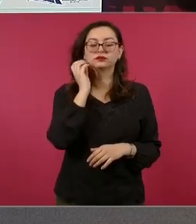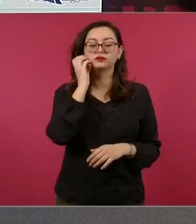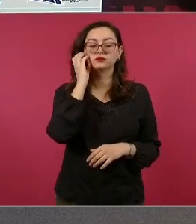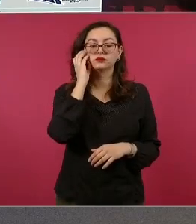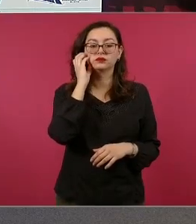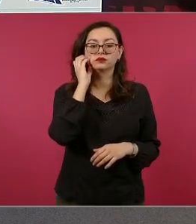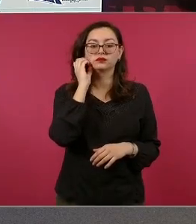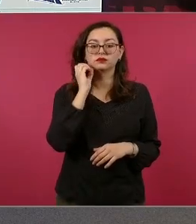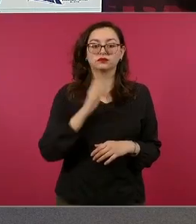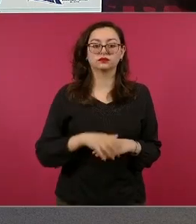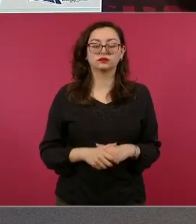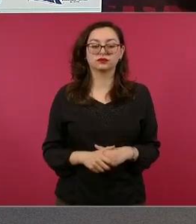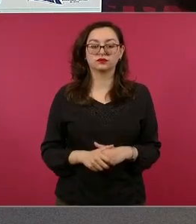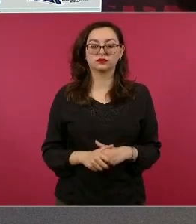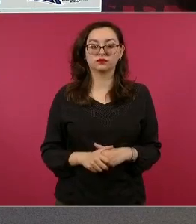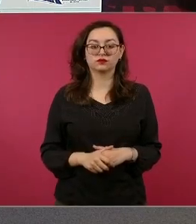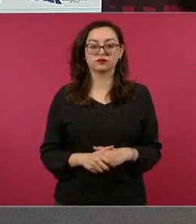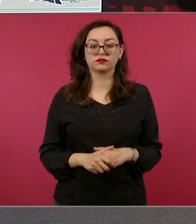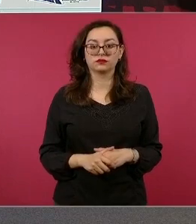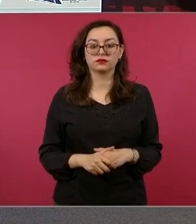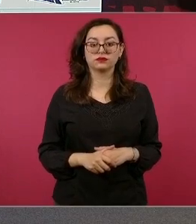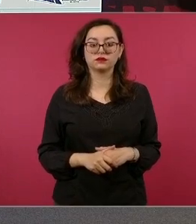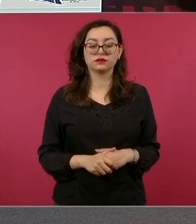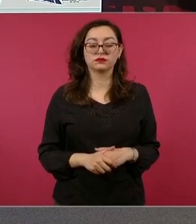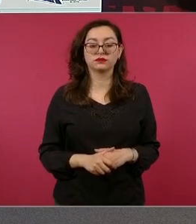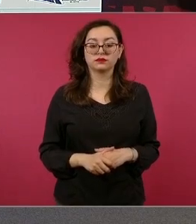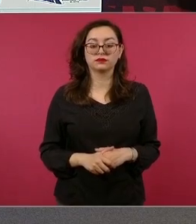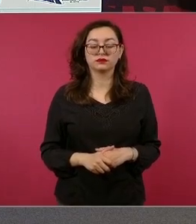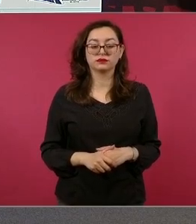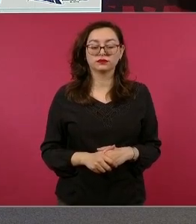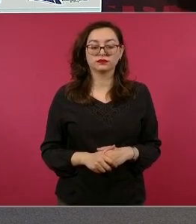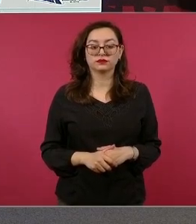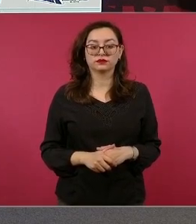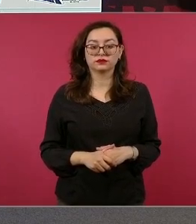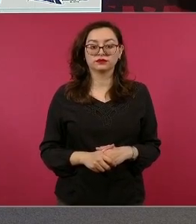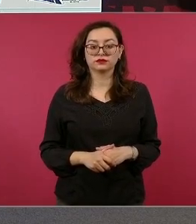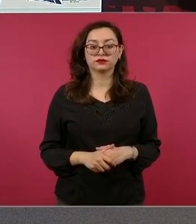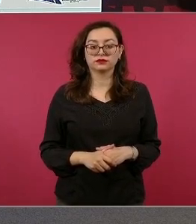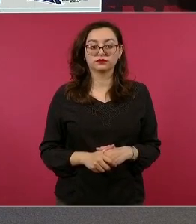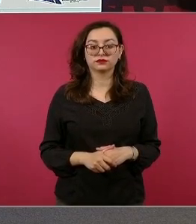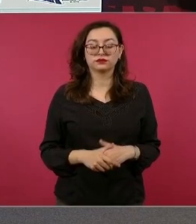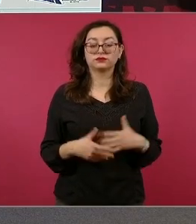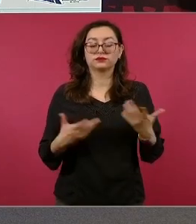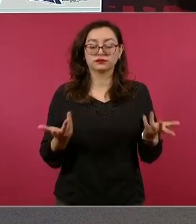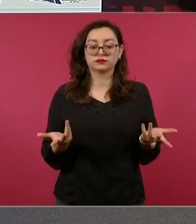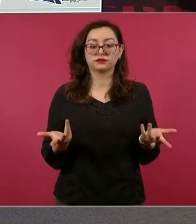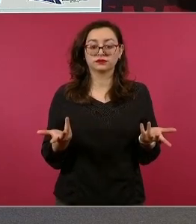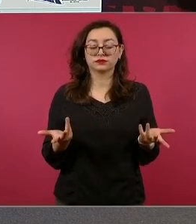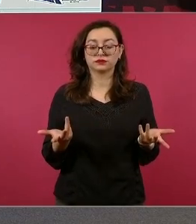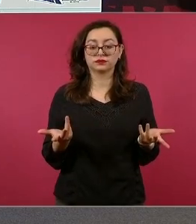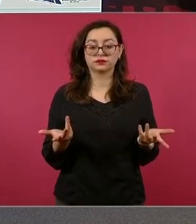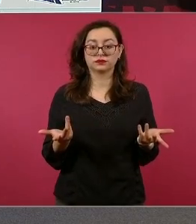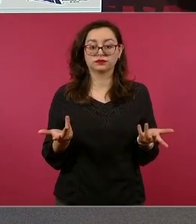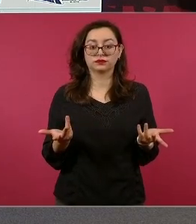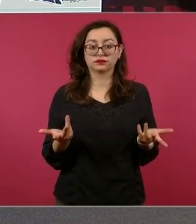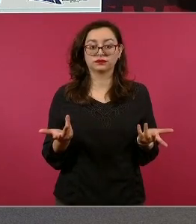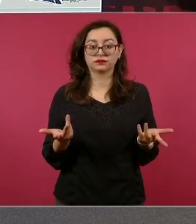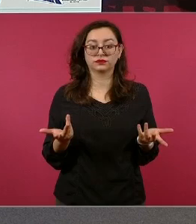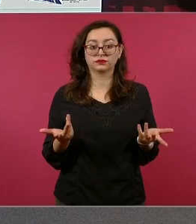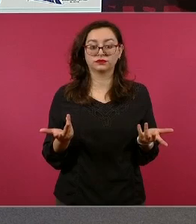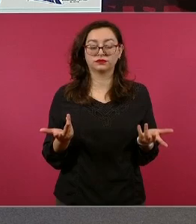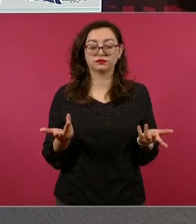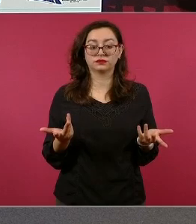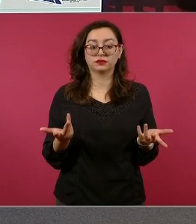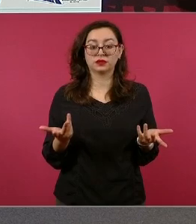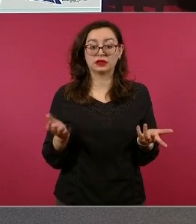diferentes con la participación del Agrupamiento de Ingenieros Militares de la Secretaría de la Defensa Nacional, esto nos hubiera llevado